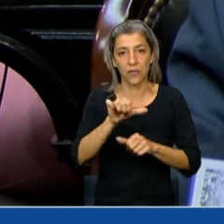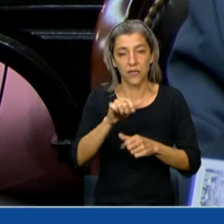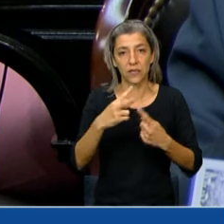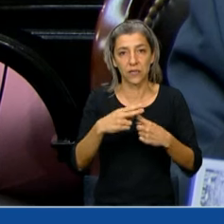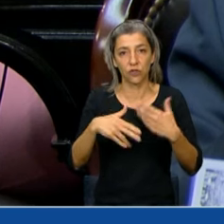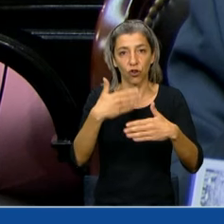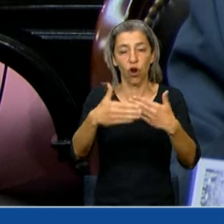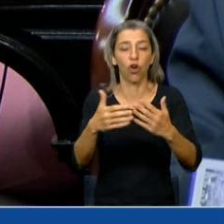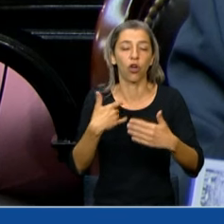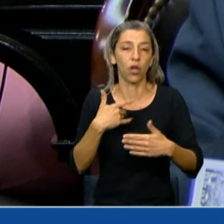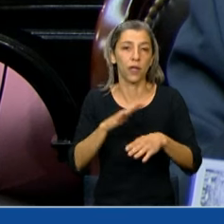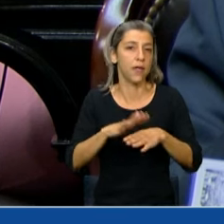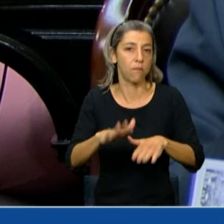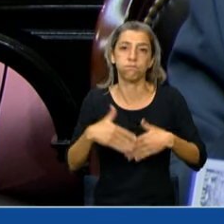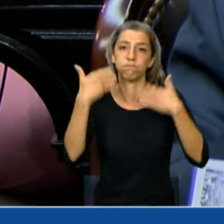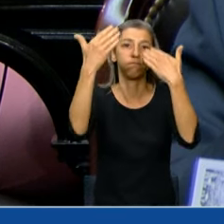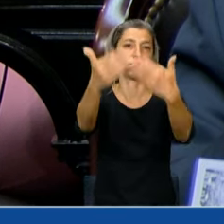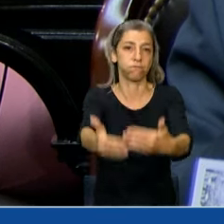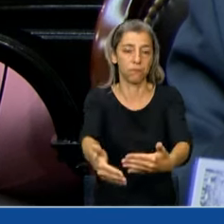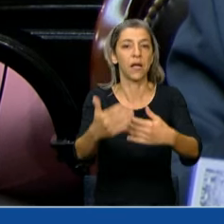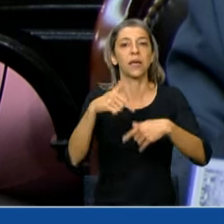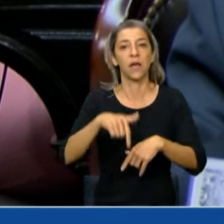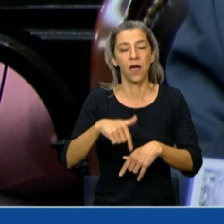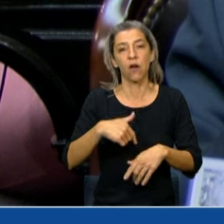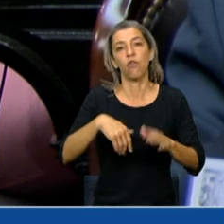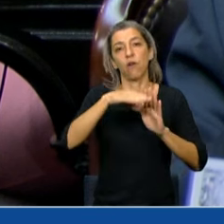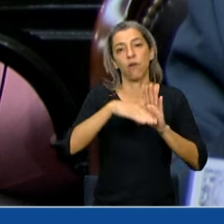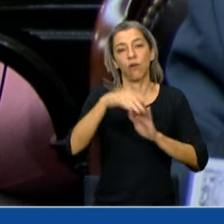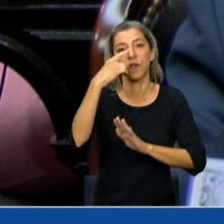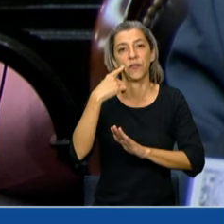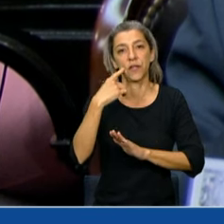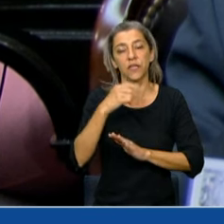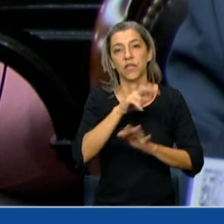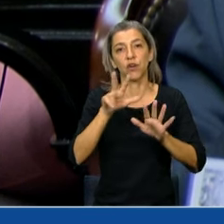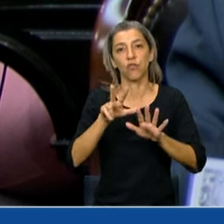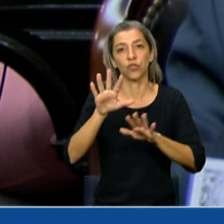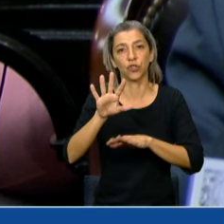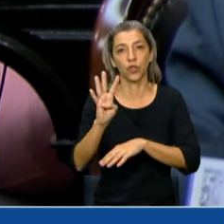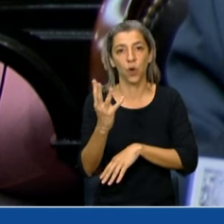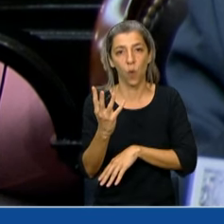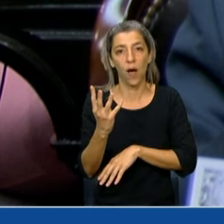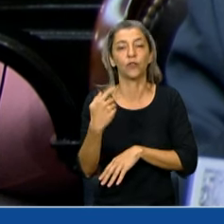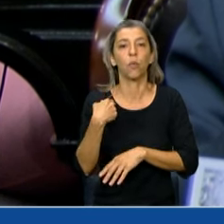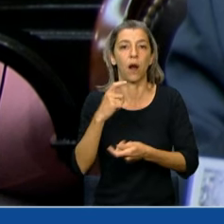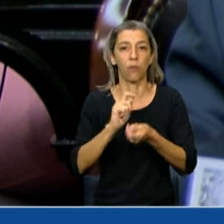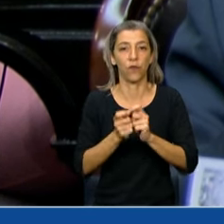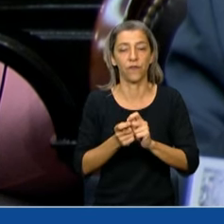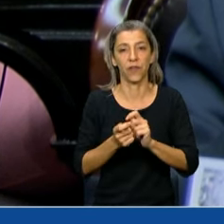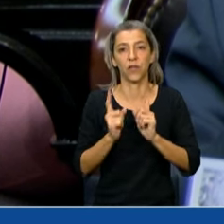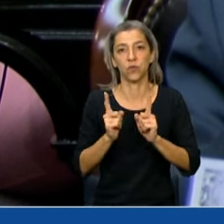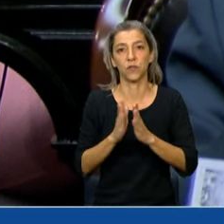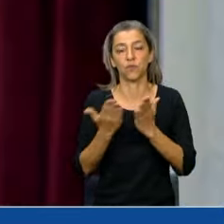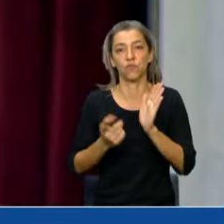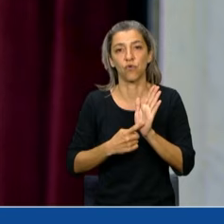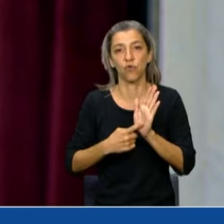luego que le demos tratamiento a la orden del día 854 de modificación del código civil y comercial de la nación